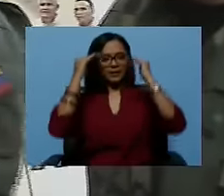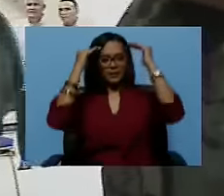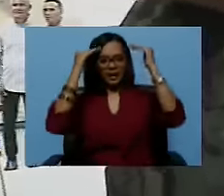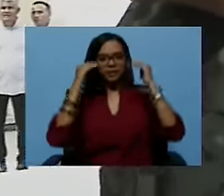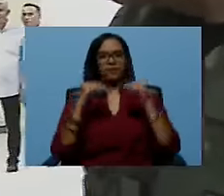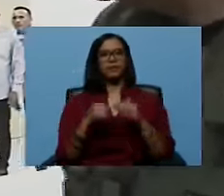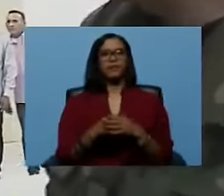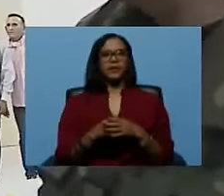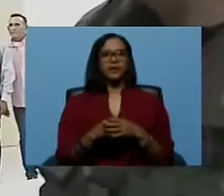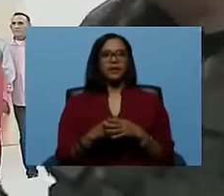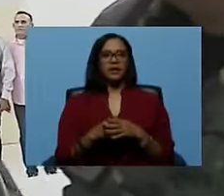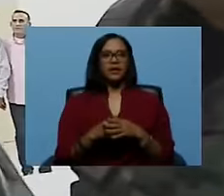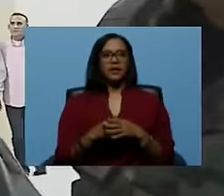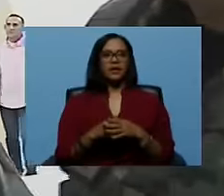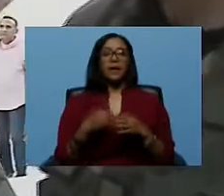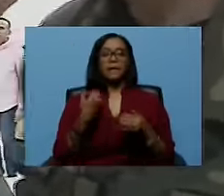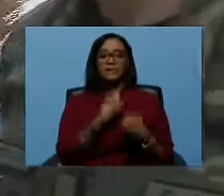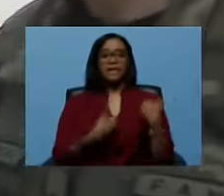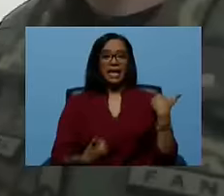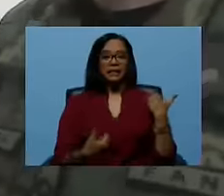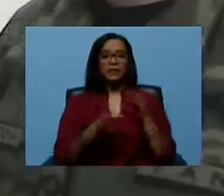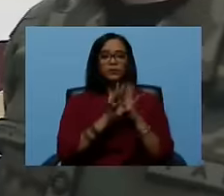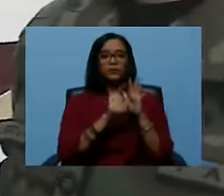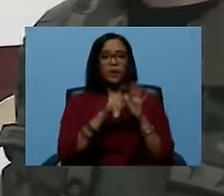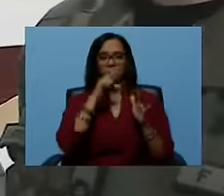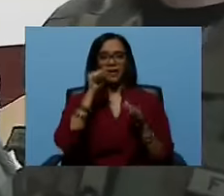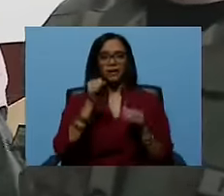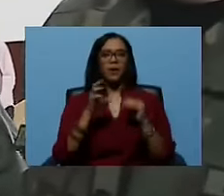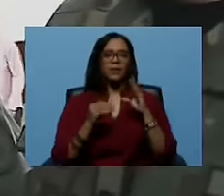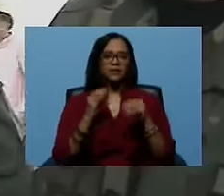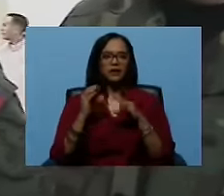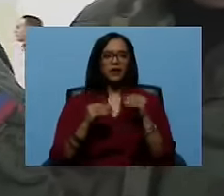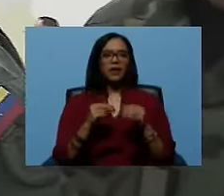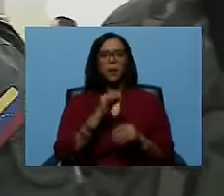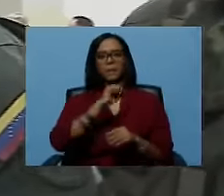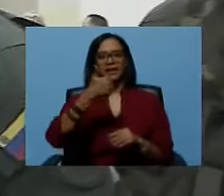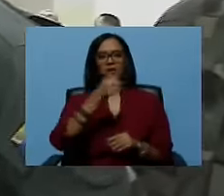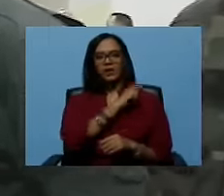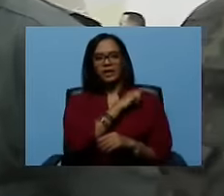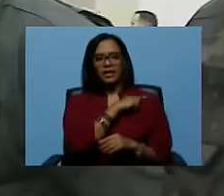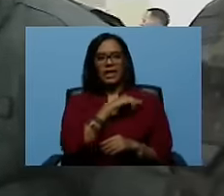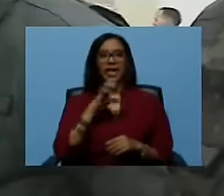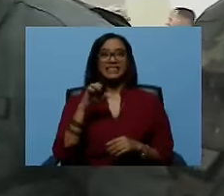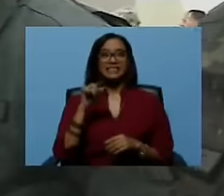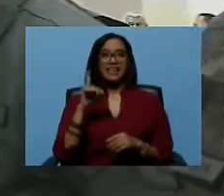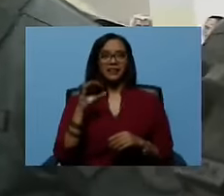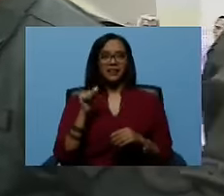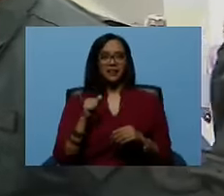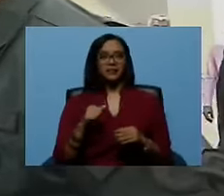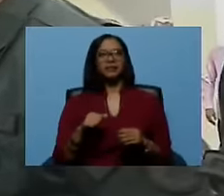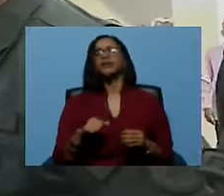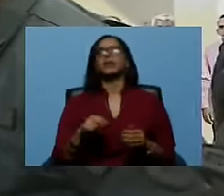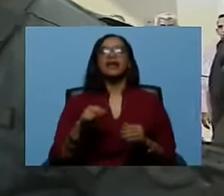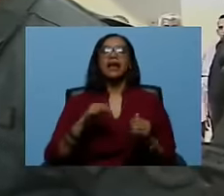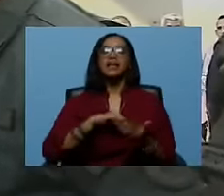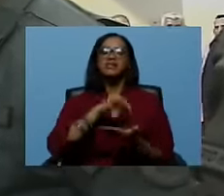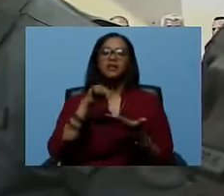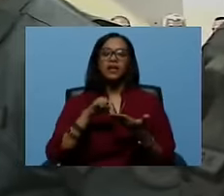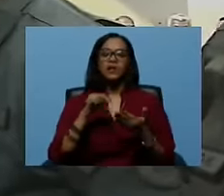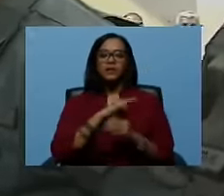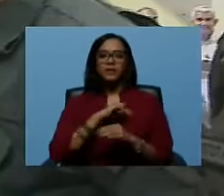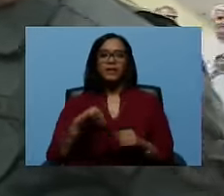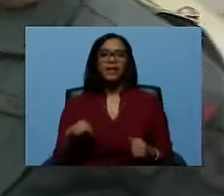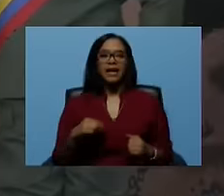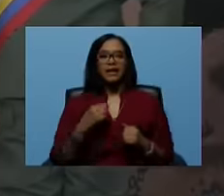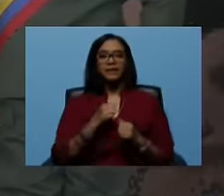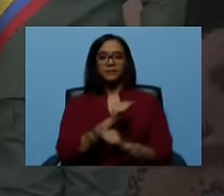presidente constitucional de la República bolivariana de Venezuela Nicolás muro conversar con mayor general Elio Ramón Estrada paredes comandante general de la guardia nacional qui es condecorado en estos momentos de